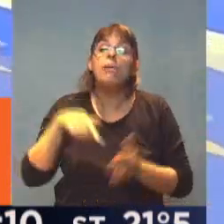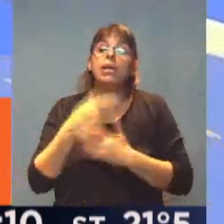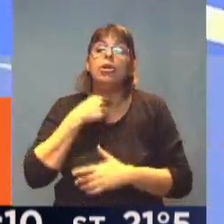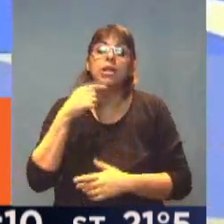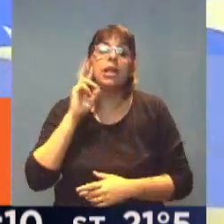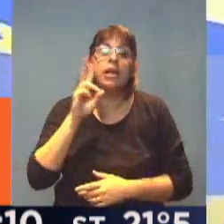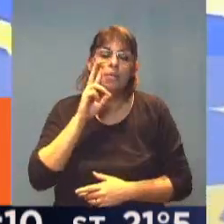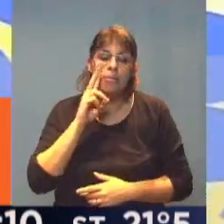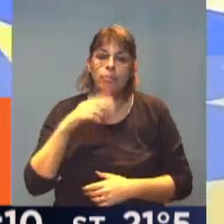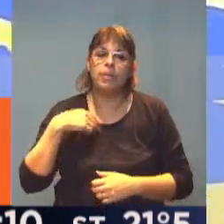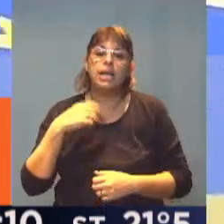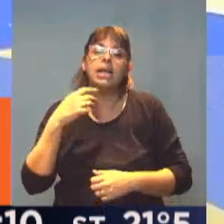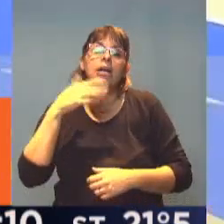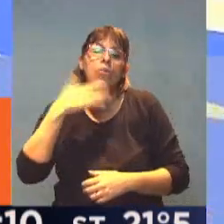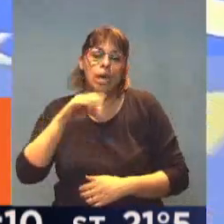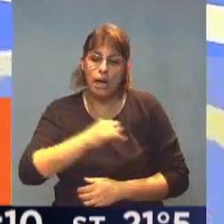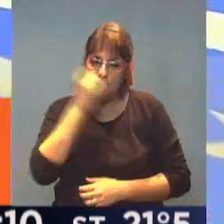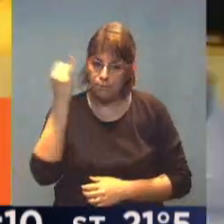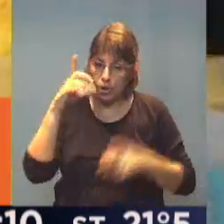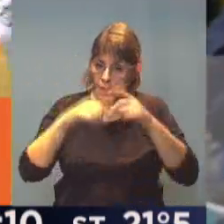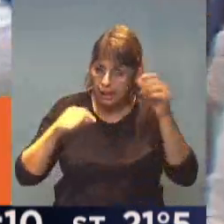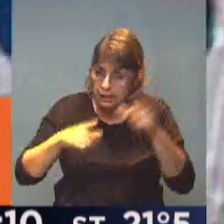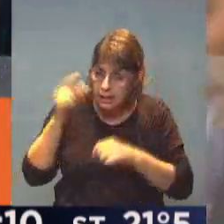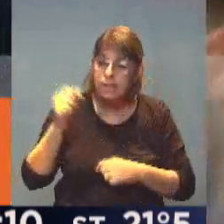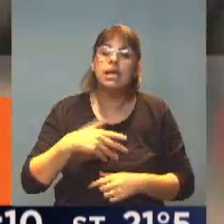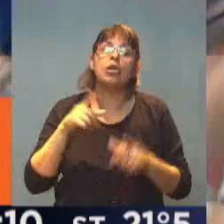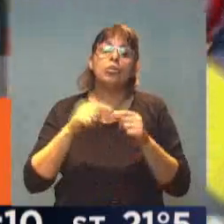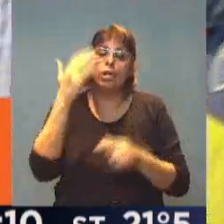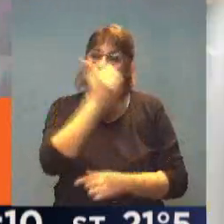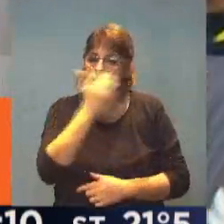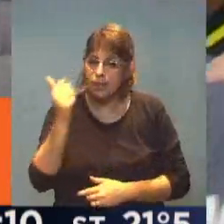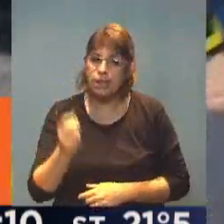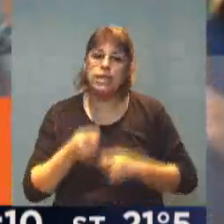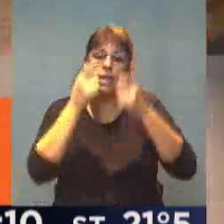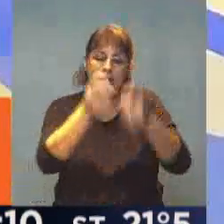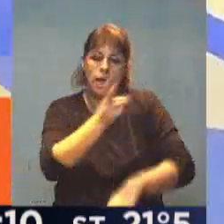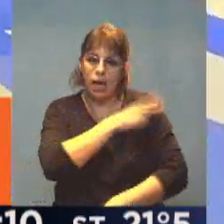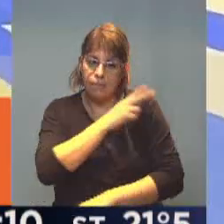eh? Allí está la estrella 66, que recibe el capitán Gago.